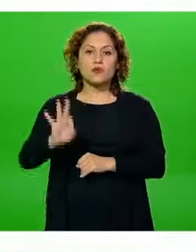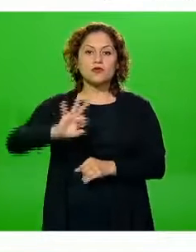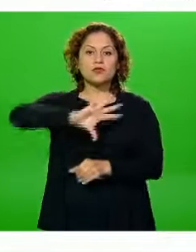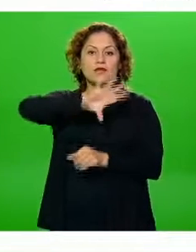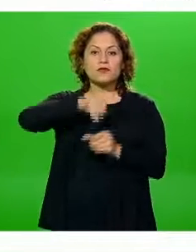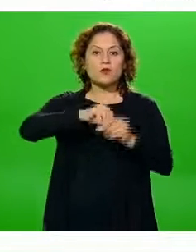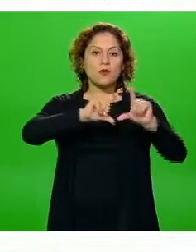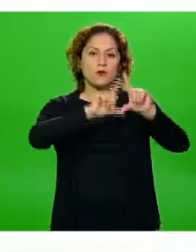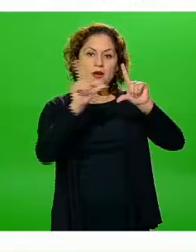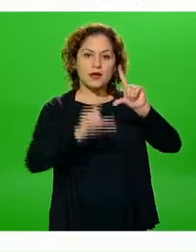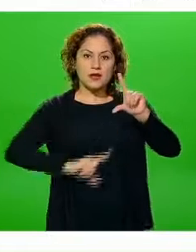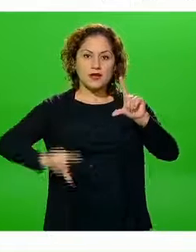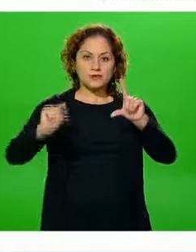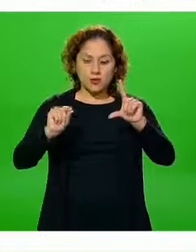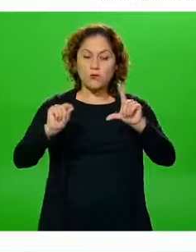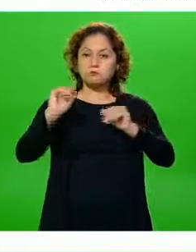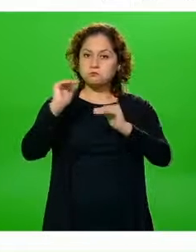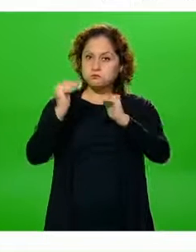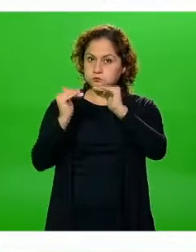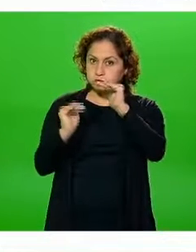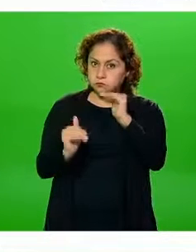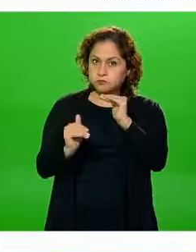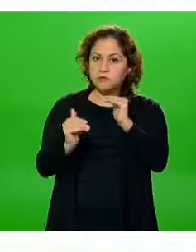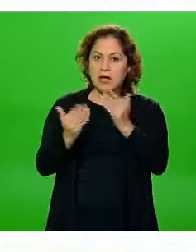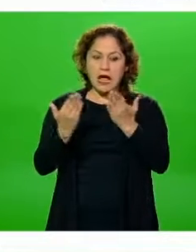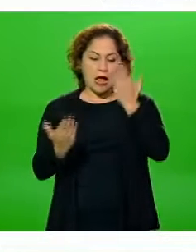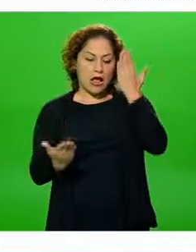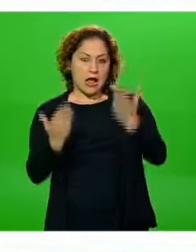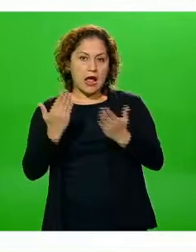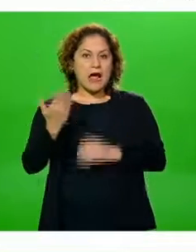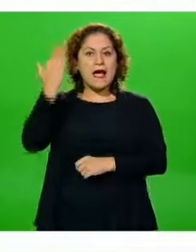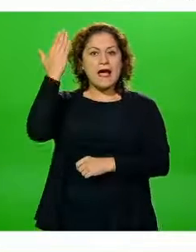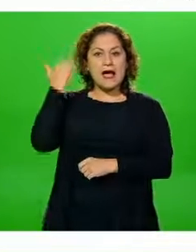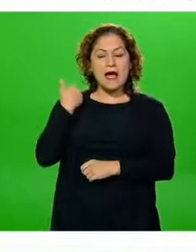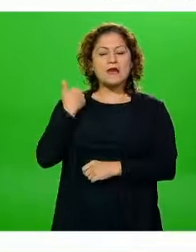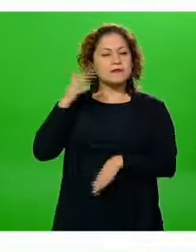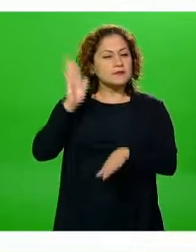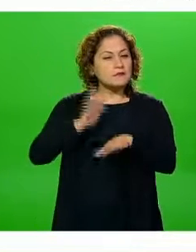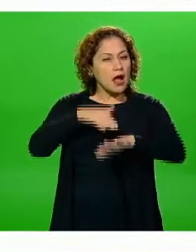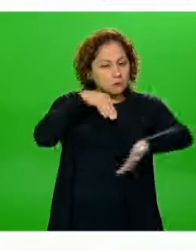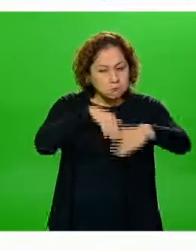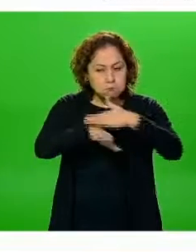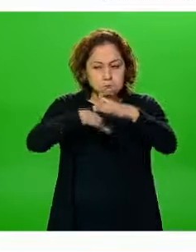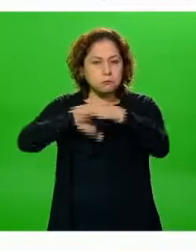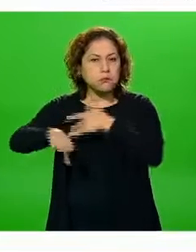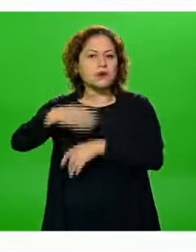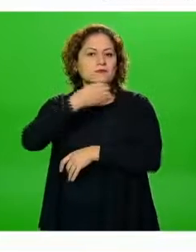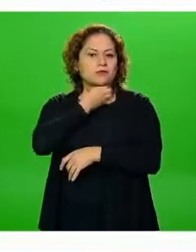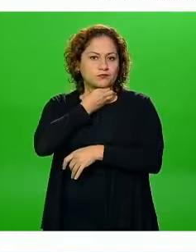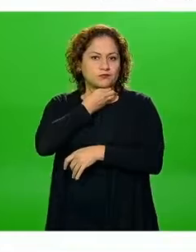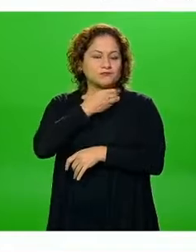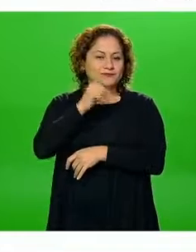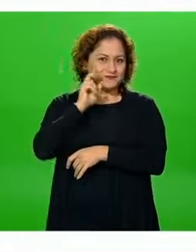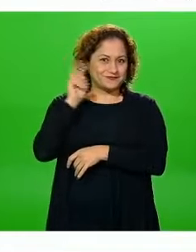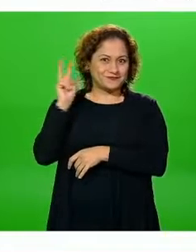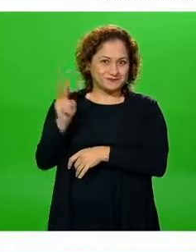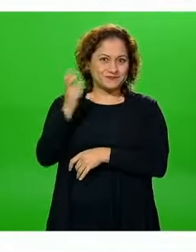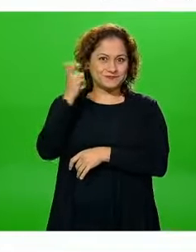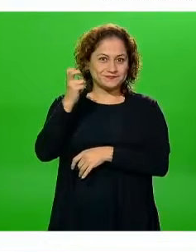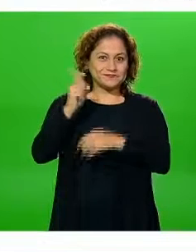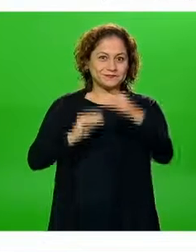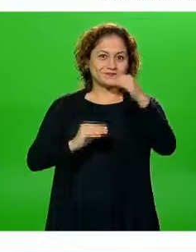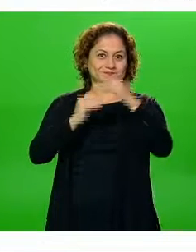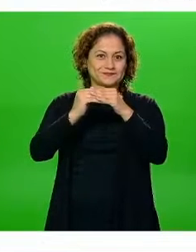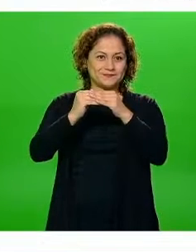con respecto a nuestro punto más alto. Ustedes pueden ver un pico, ¿sí? Y lo ven marcado con